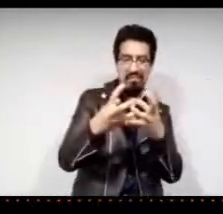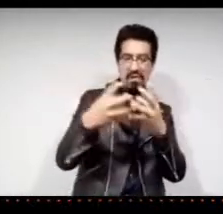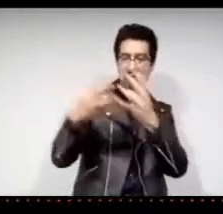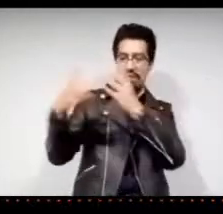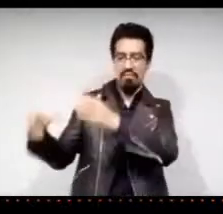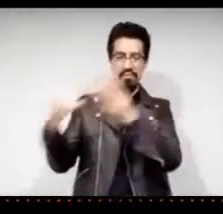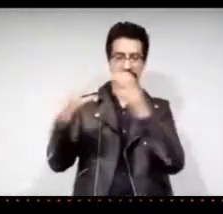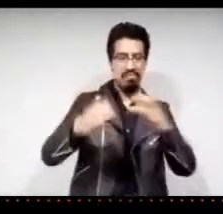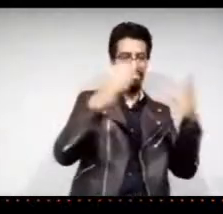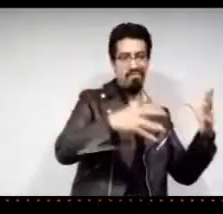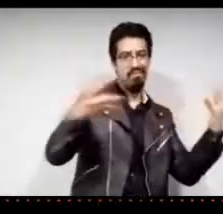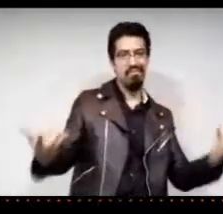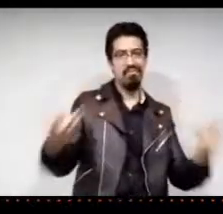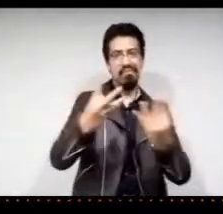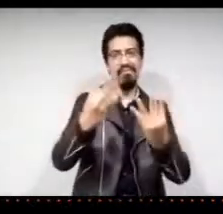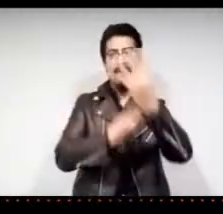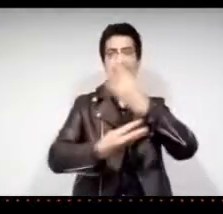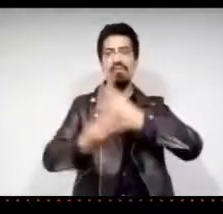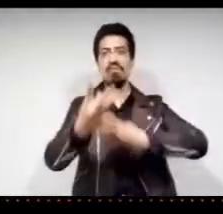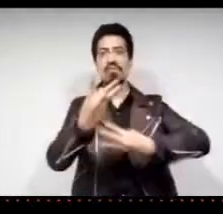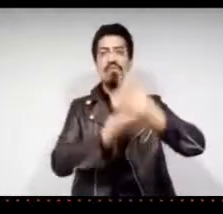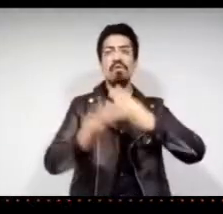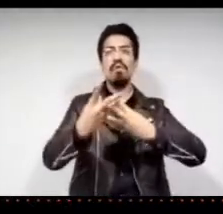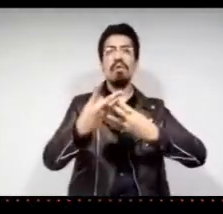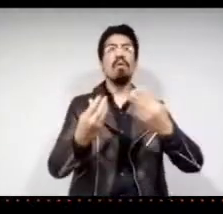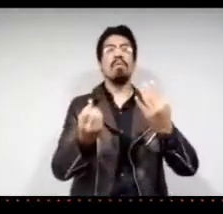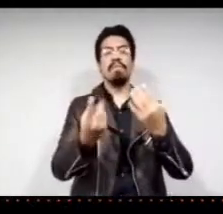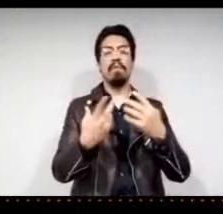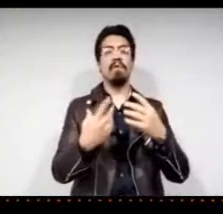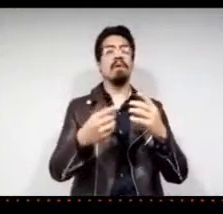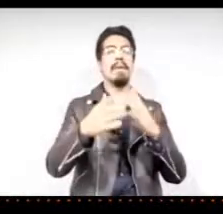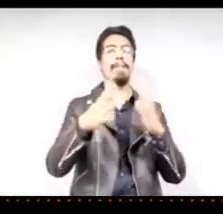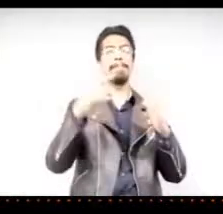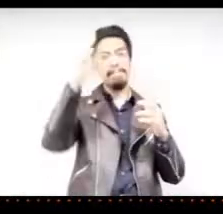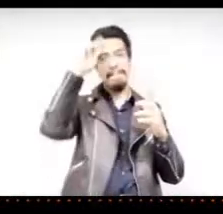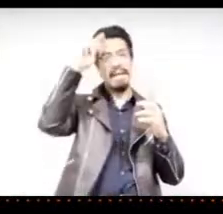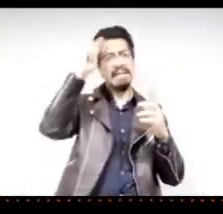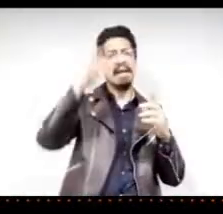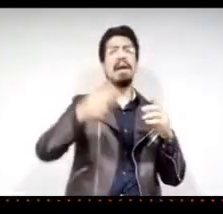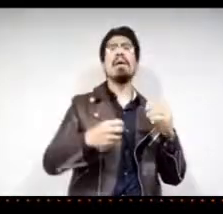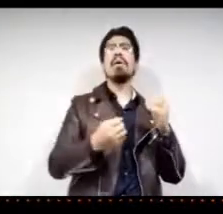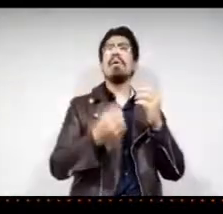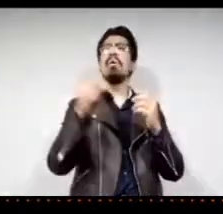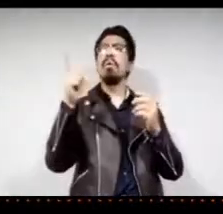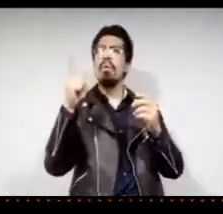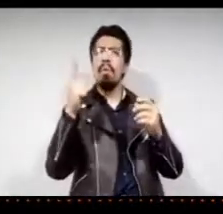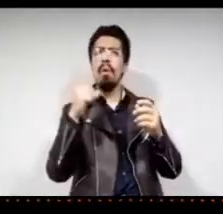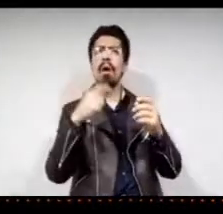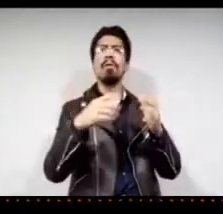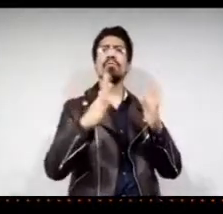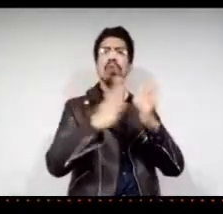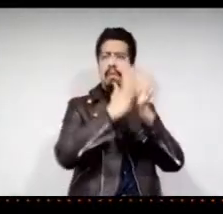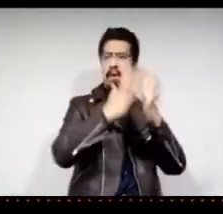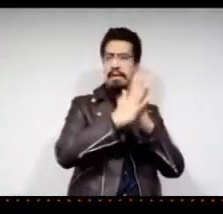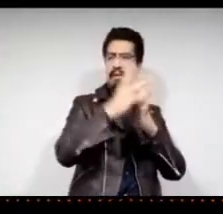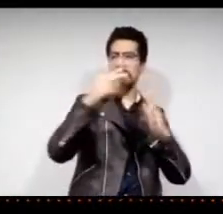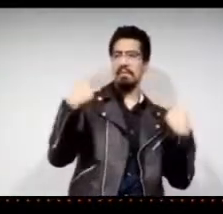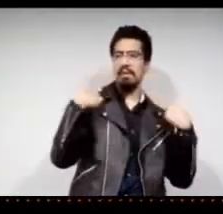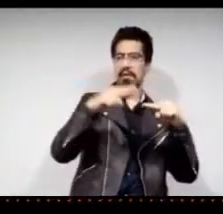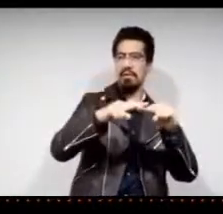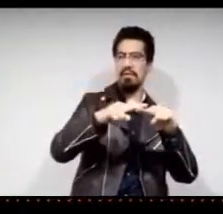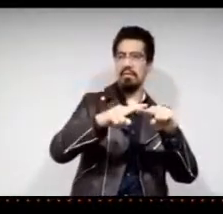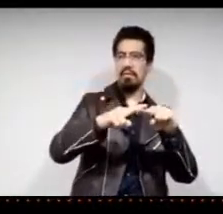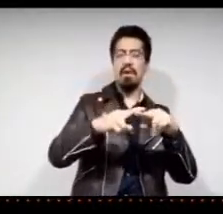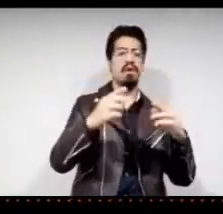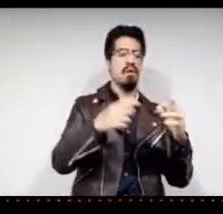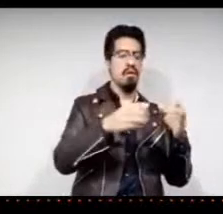qué porcentaje y en qué momentos tiene que haber la participación del docente, pero en qué momentos también tenemos que subdividir en grupos